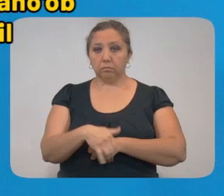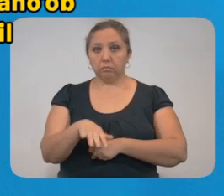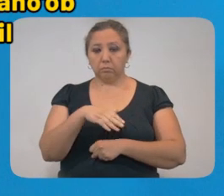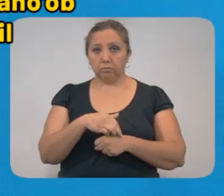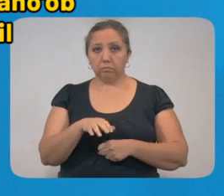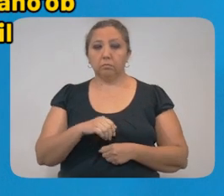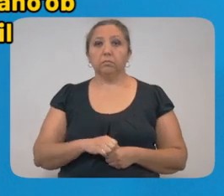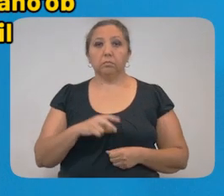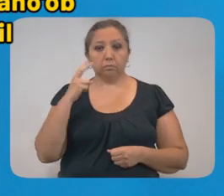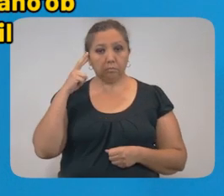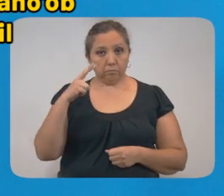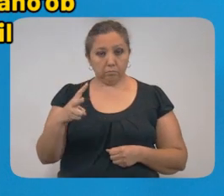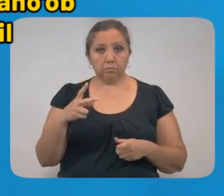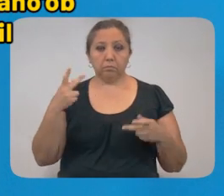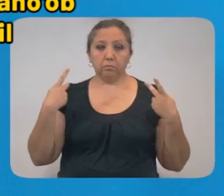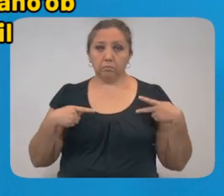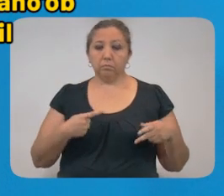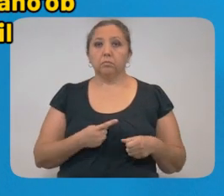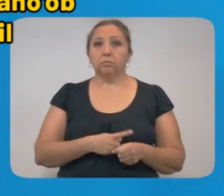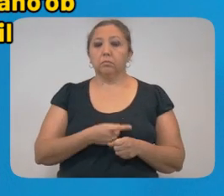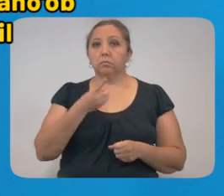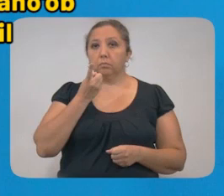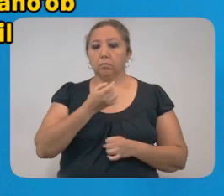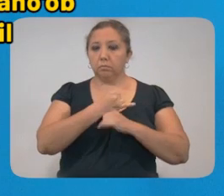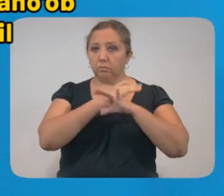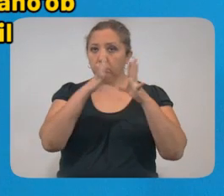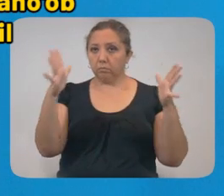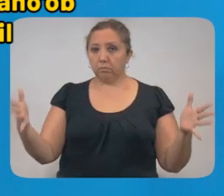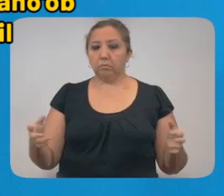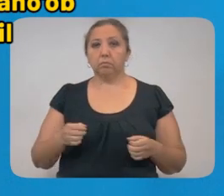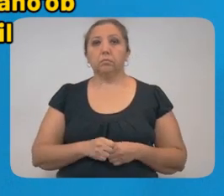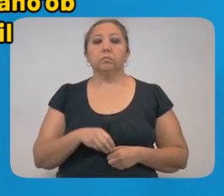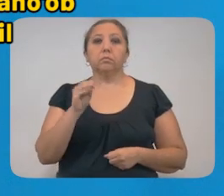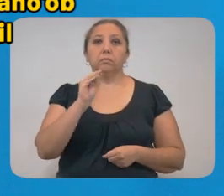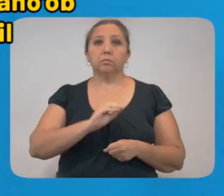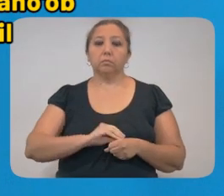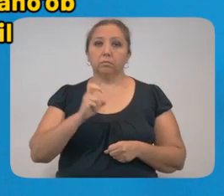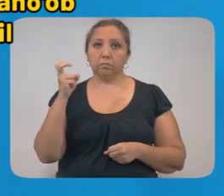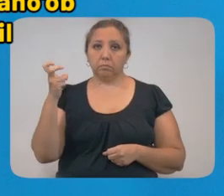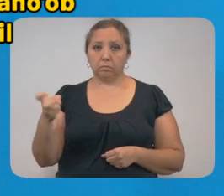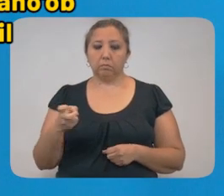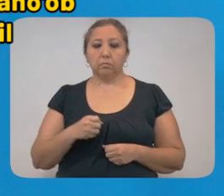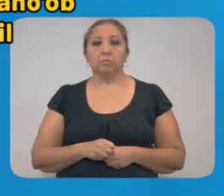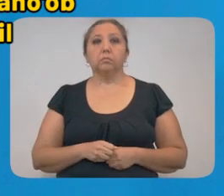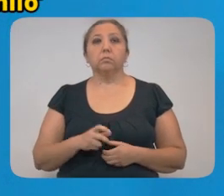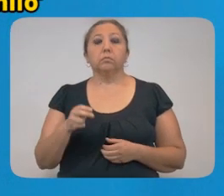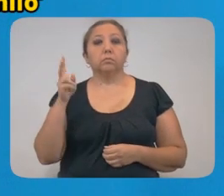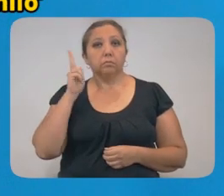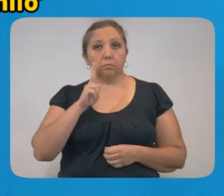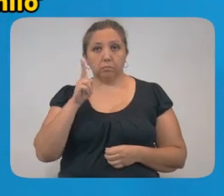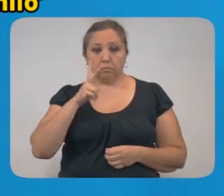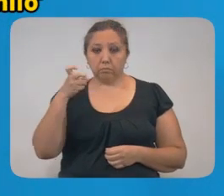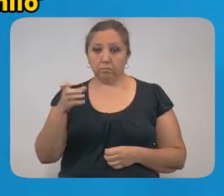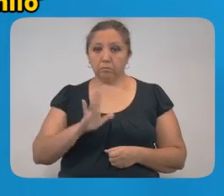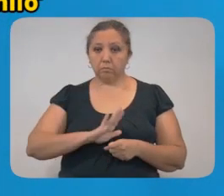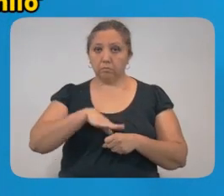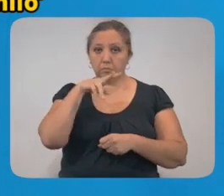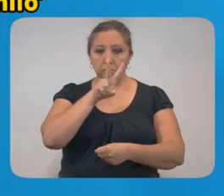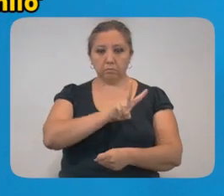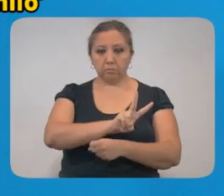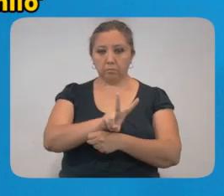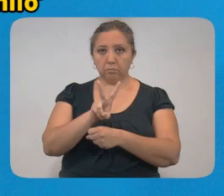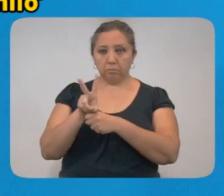casos confirmados, que se reflejará en los partes médicos durante la implementación de estos operativos. Esta mayor